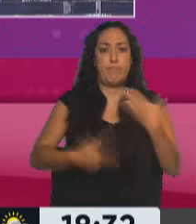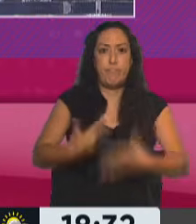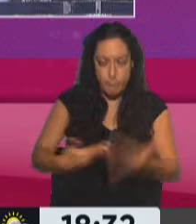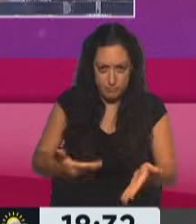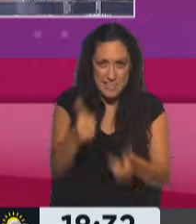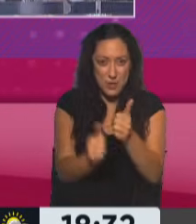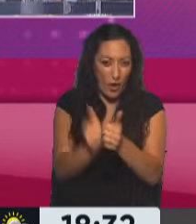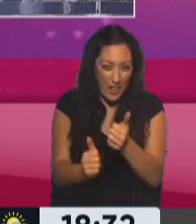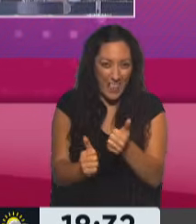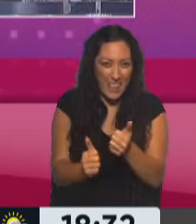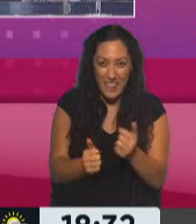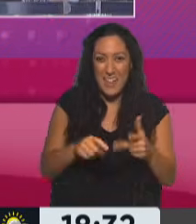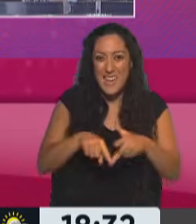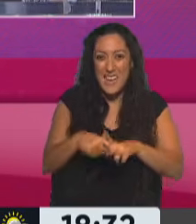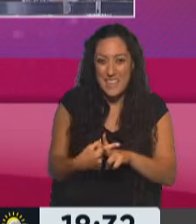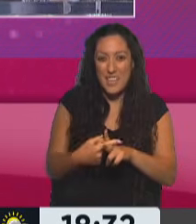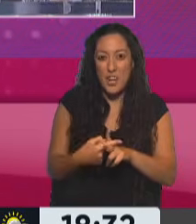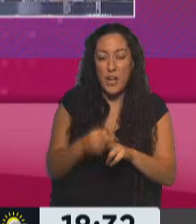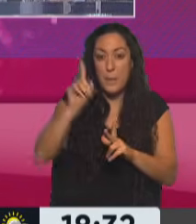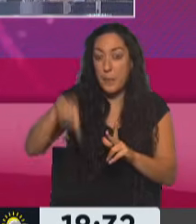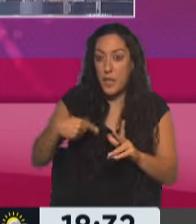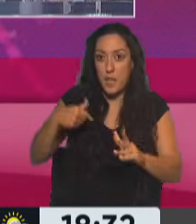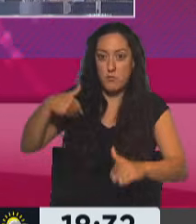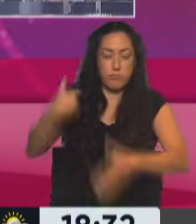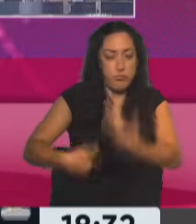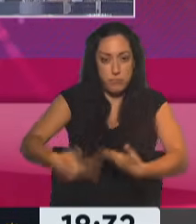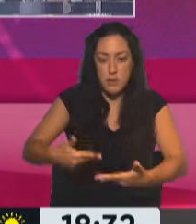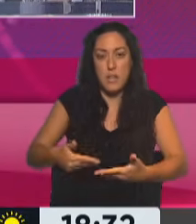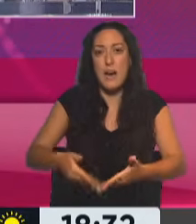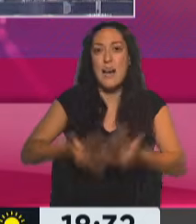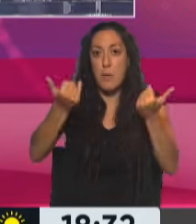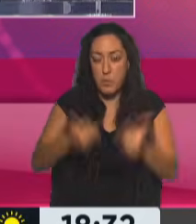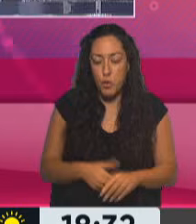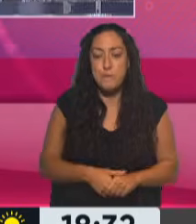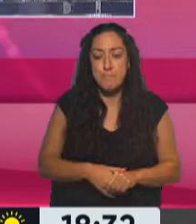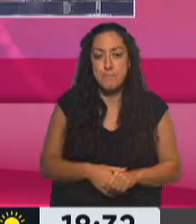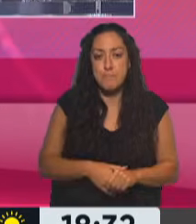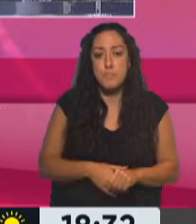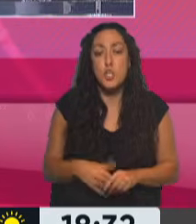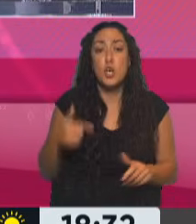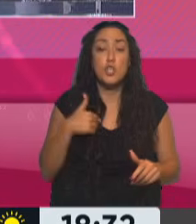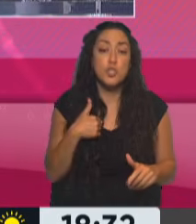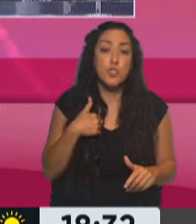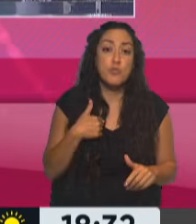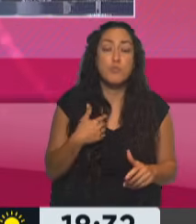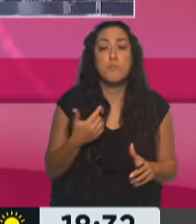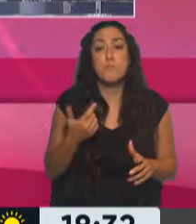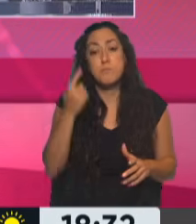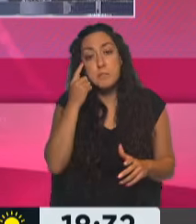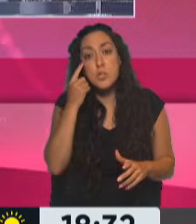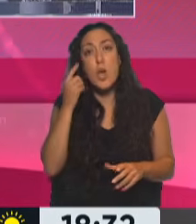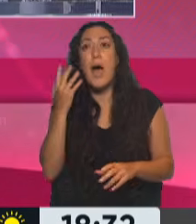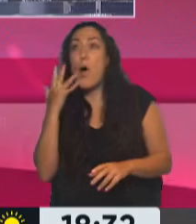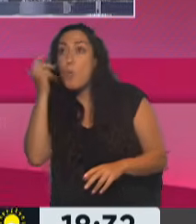historia. Es decir, la tecnología está acelerando el proceso de la evolución de la historia. Yo siempre digo que aquellos que tienen la posibilidad de tener un abuelo y de tener